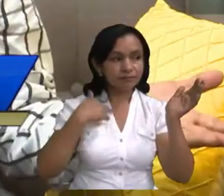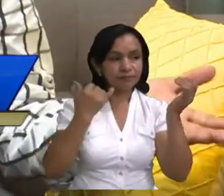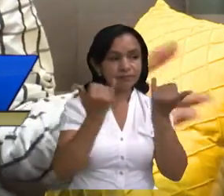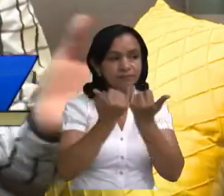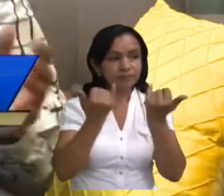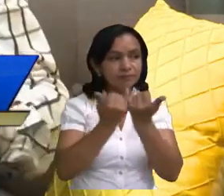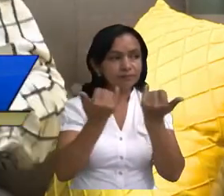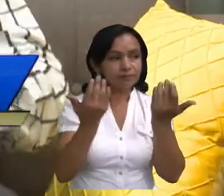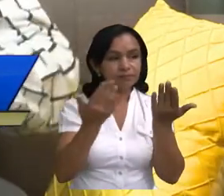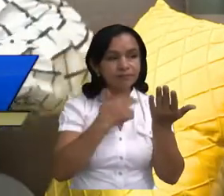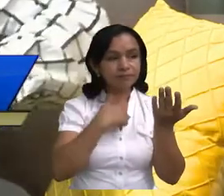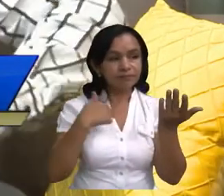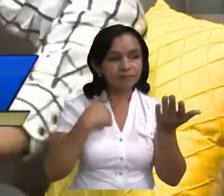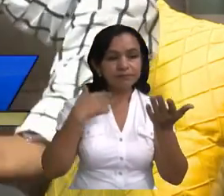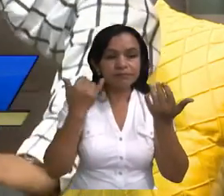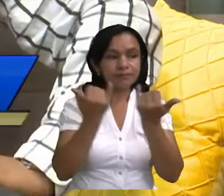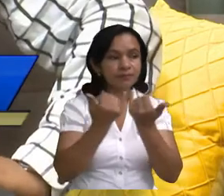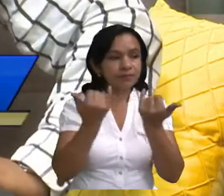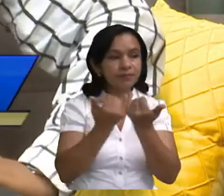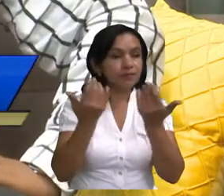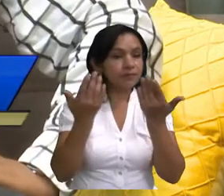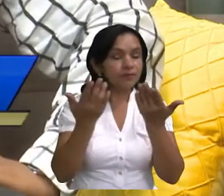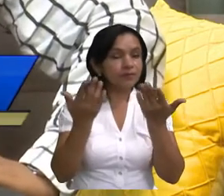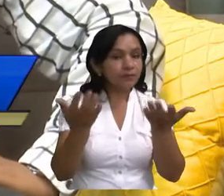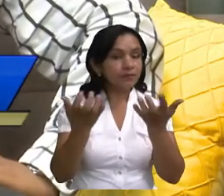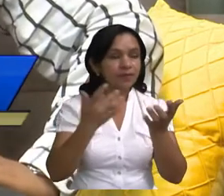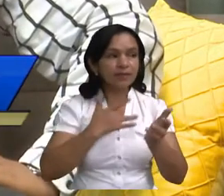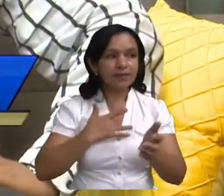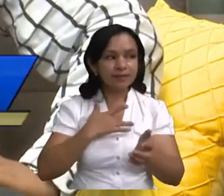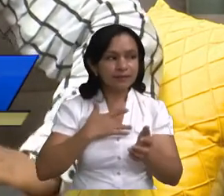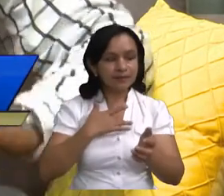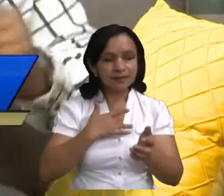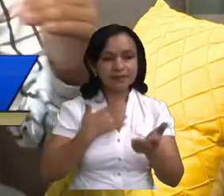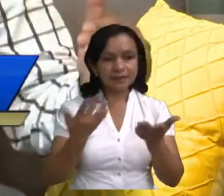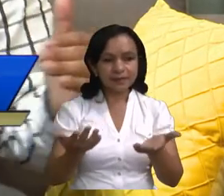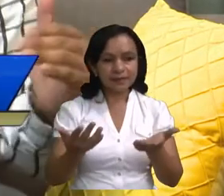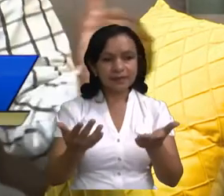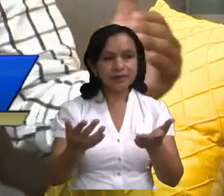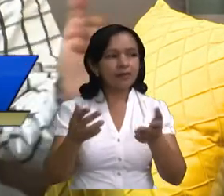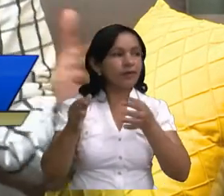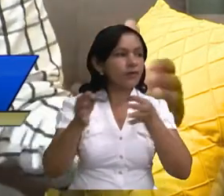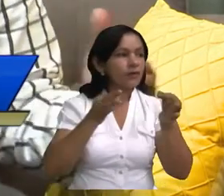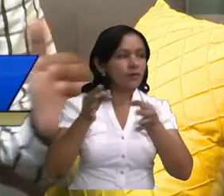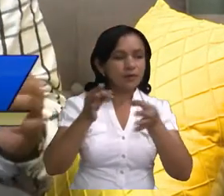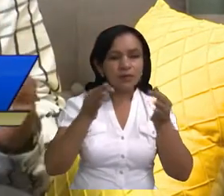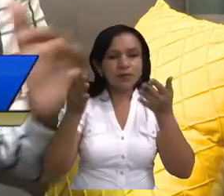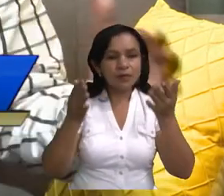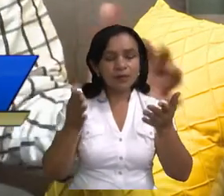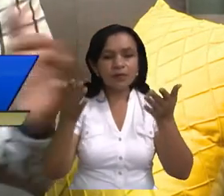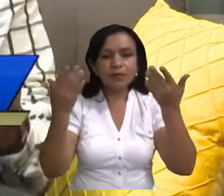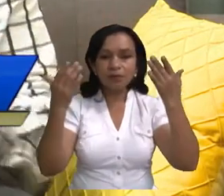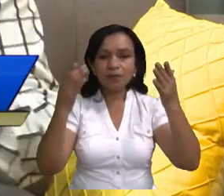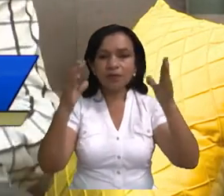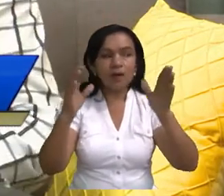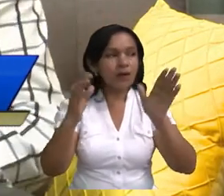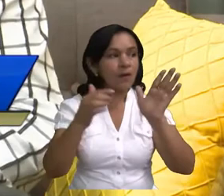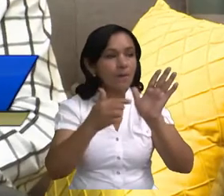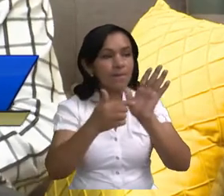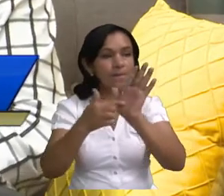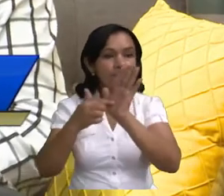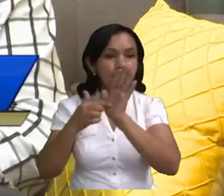educación. Hasta la educación, porque precisamente esa explicación nos ayuda a entender las dimensiones de un modelo y del